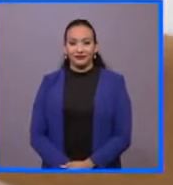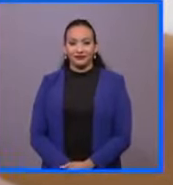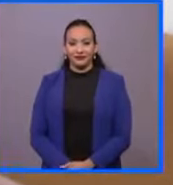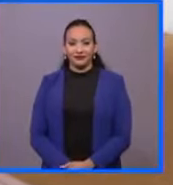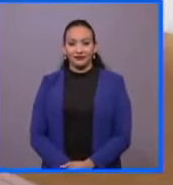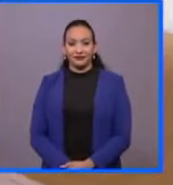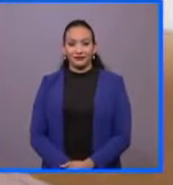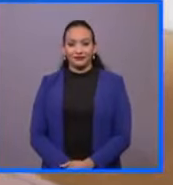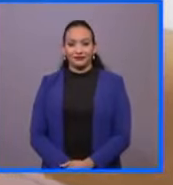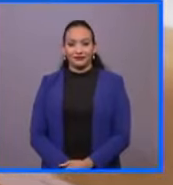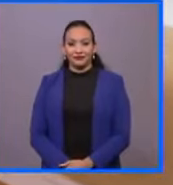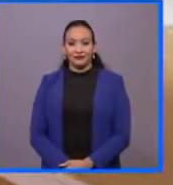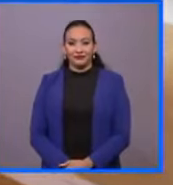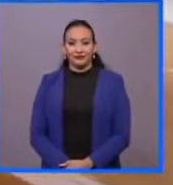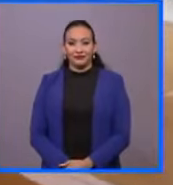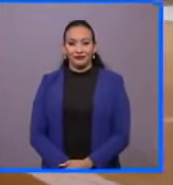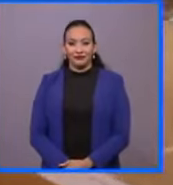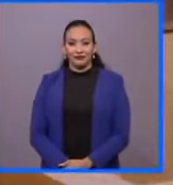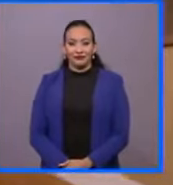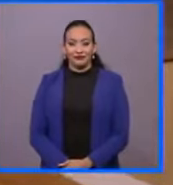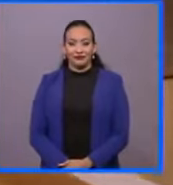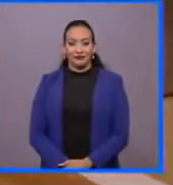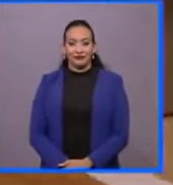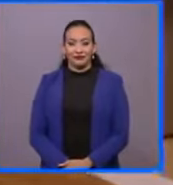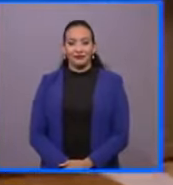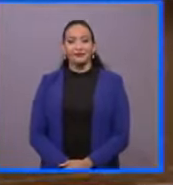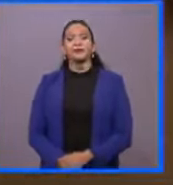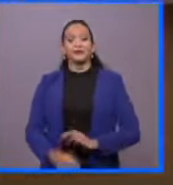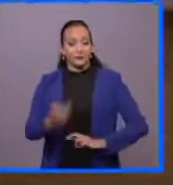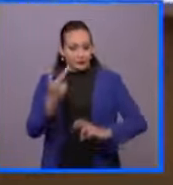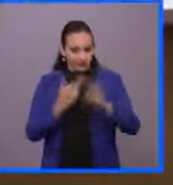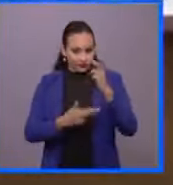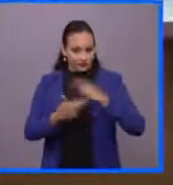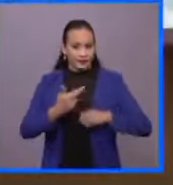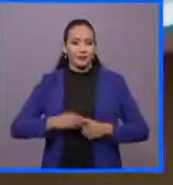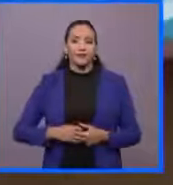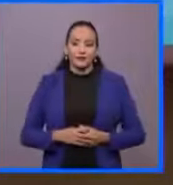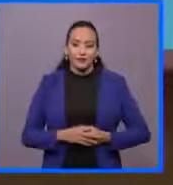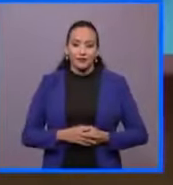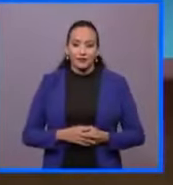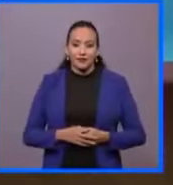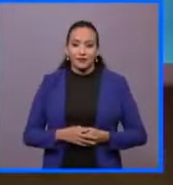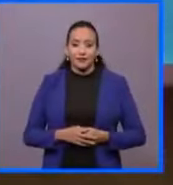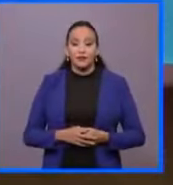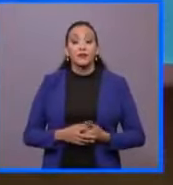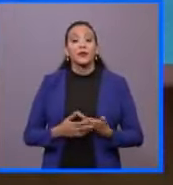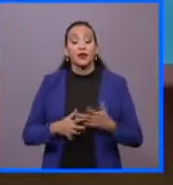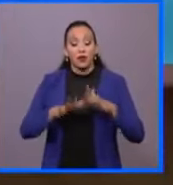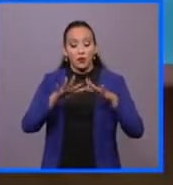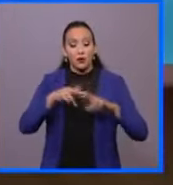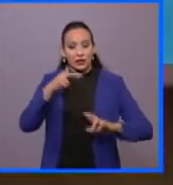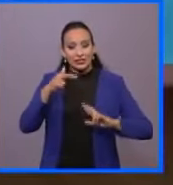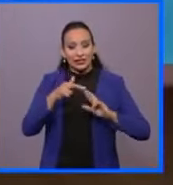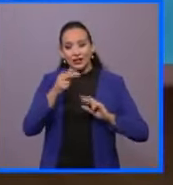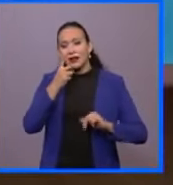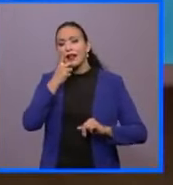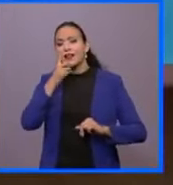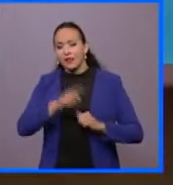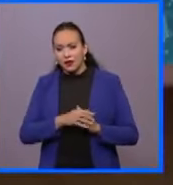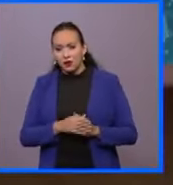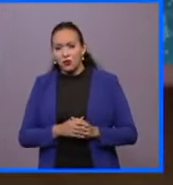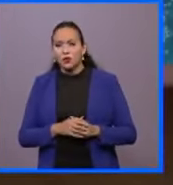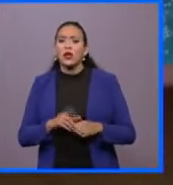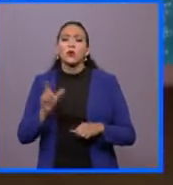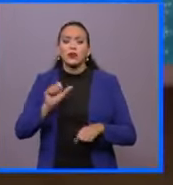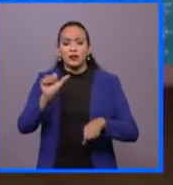Al regresar, Pleno Regional determinó que el retiro de